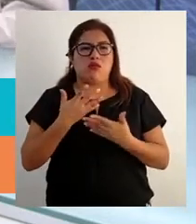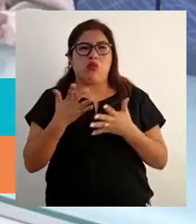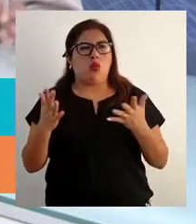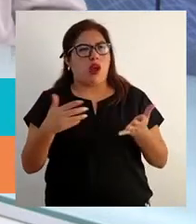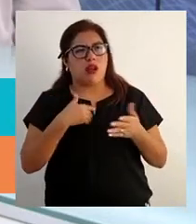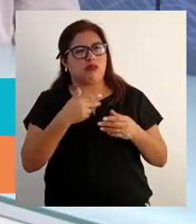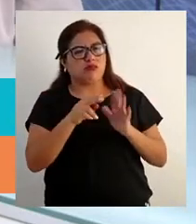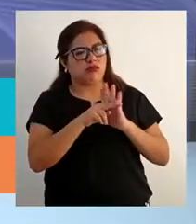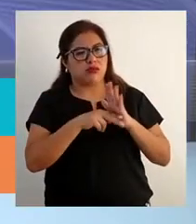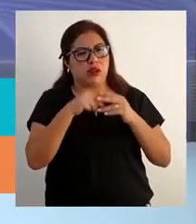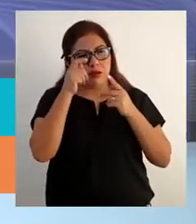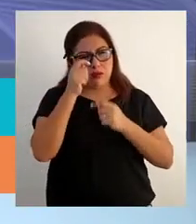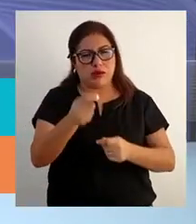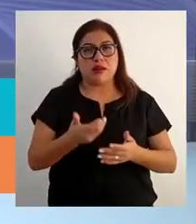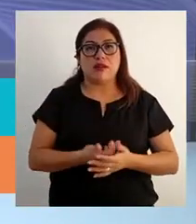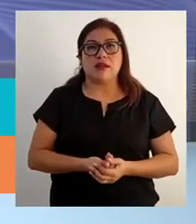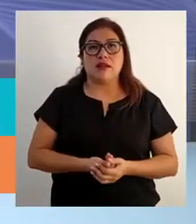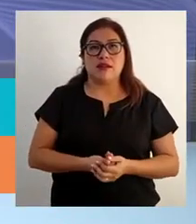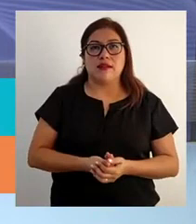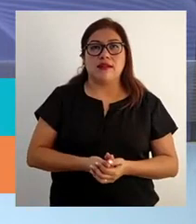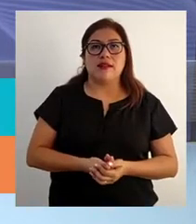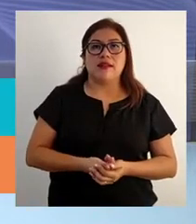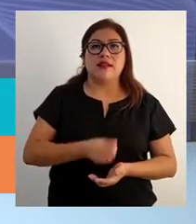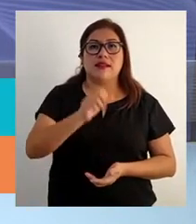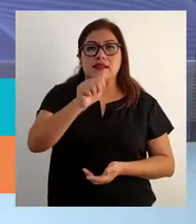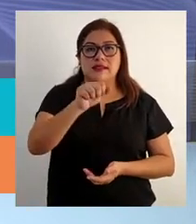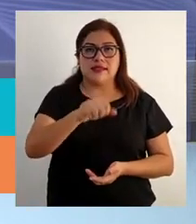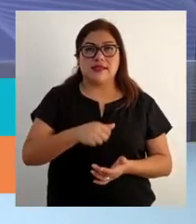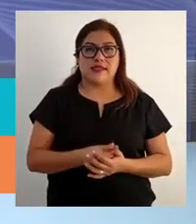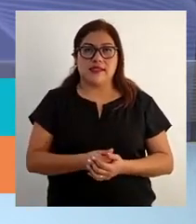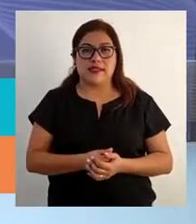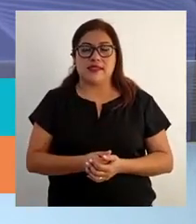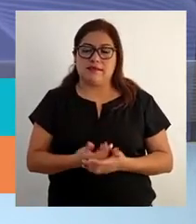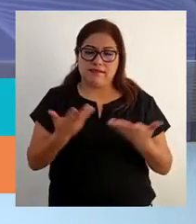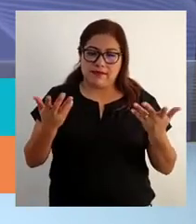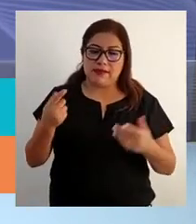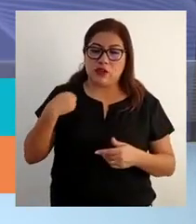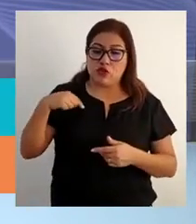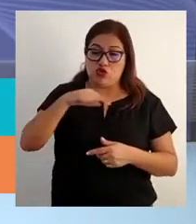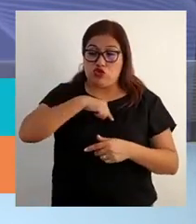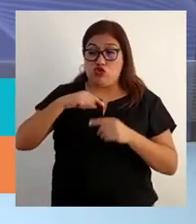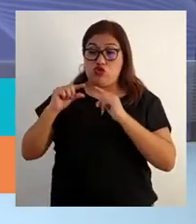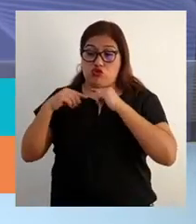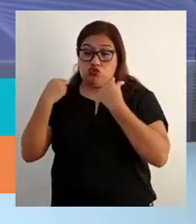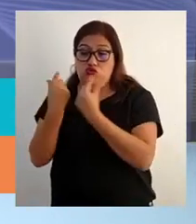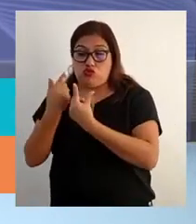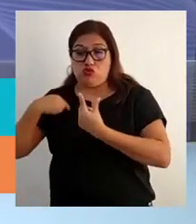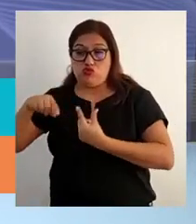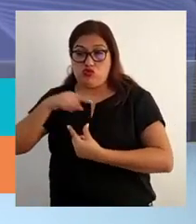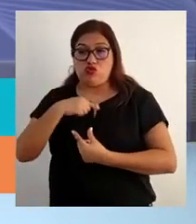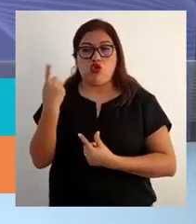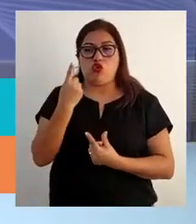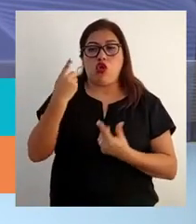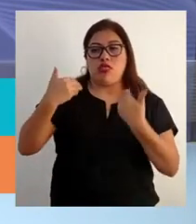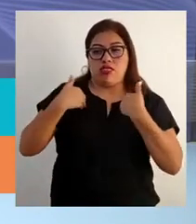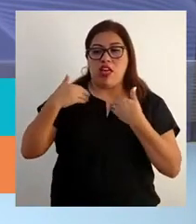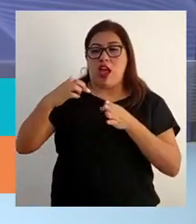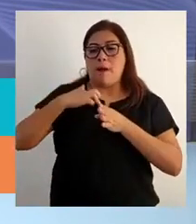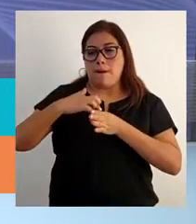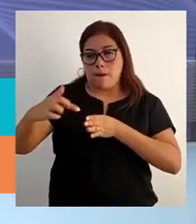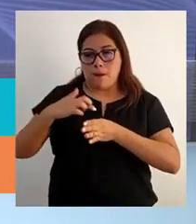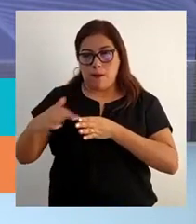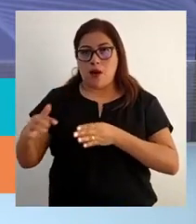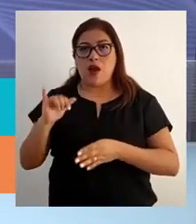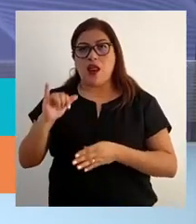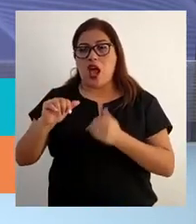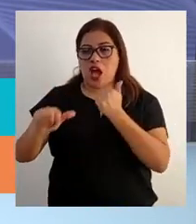En efecto, Enrique, lo que se trata desde la comisión es que no solo contemos con profesionales, con auxiliares